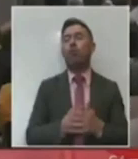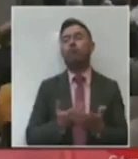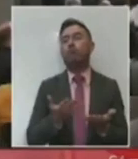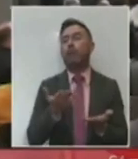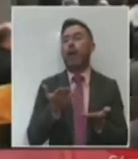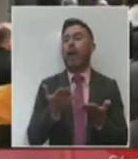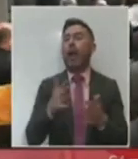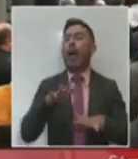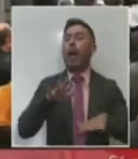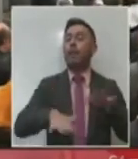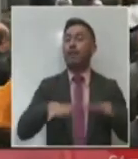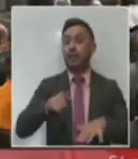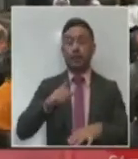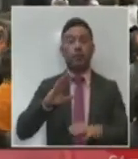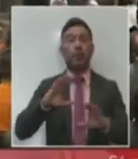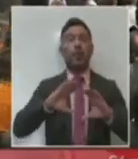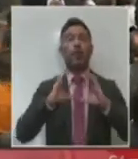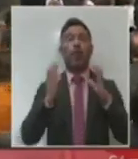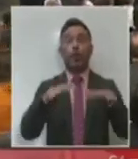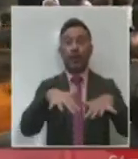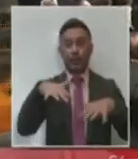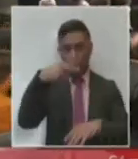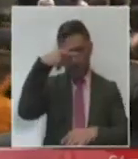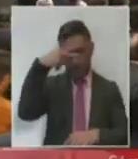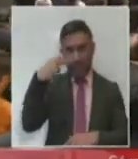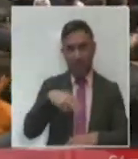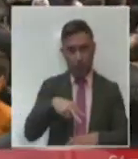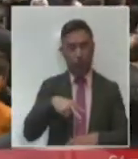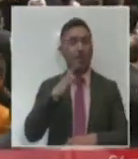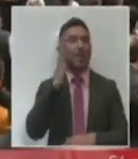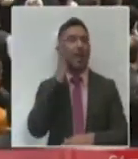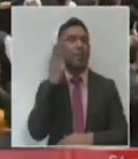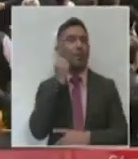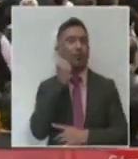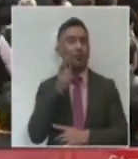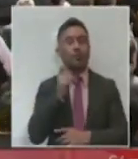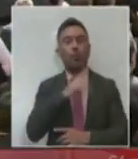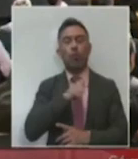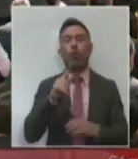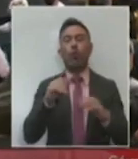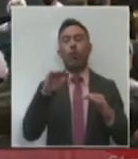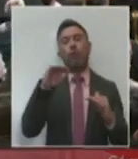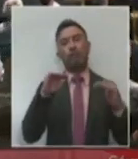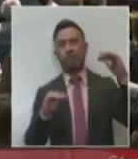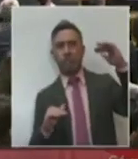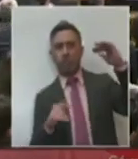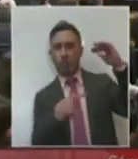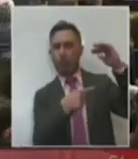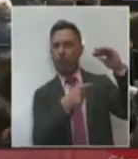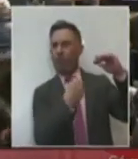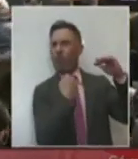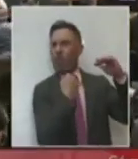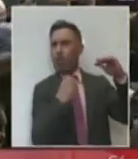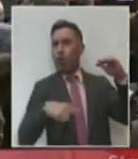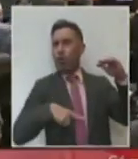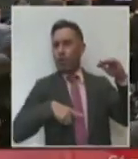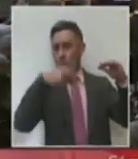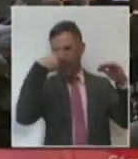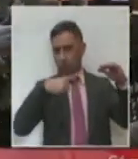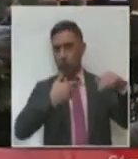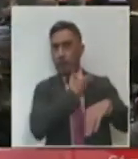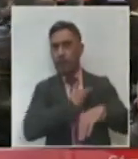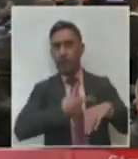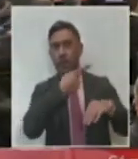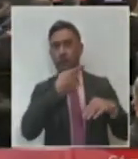como Congreso mexicano sería ser un contrapeso al Poder Ejecutivo. Sería reconocer